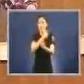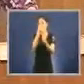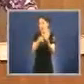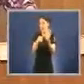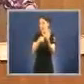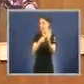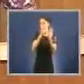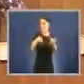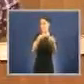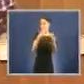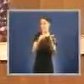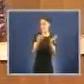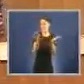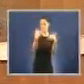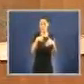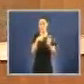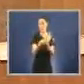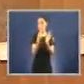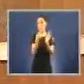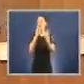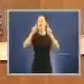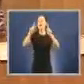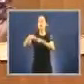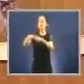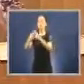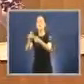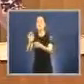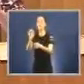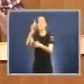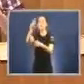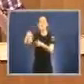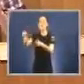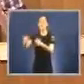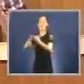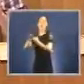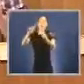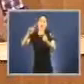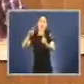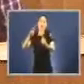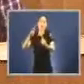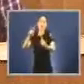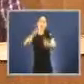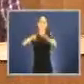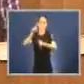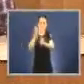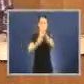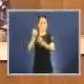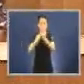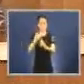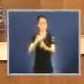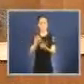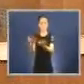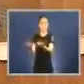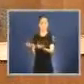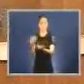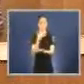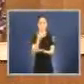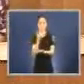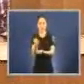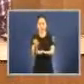facendas locais, para que no caso de familias ou suxeitos pasivos con dificultades económicas poidan ser bonificadas. De acordo